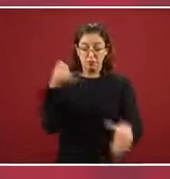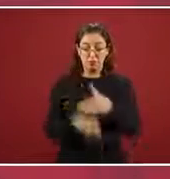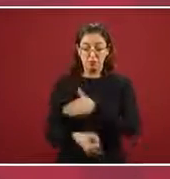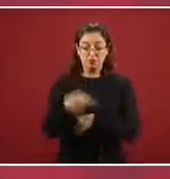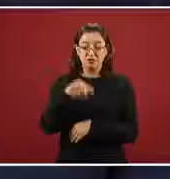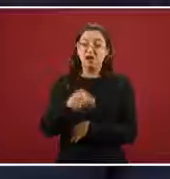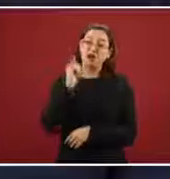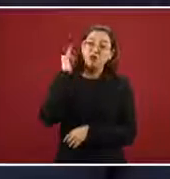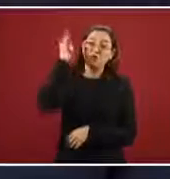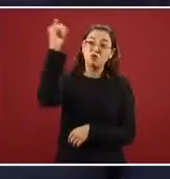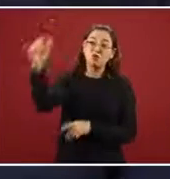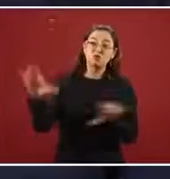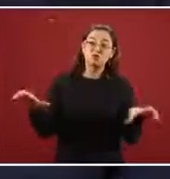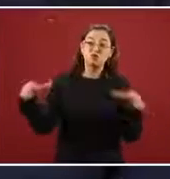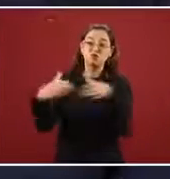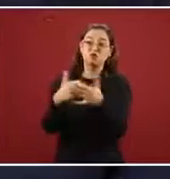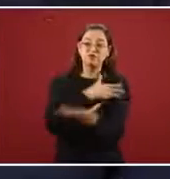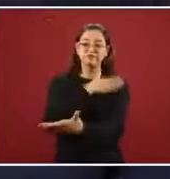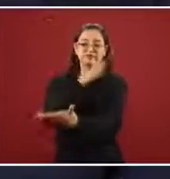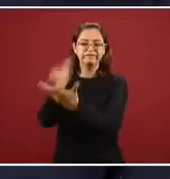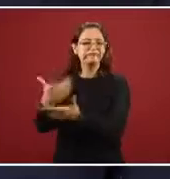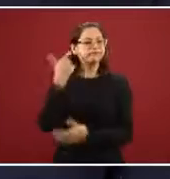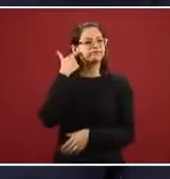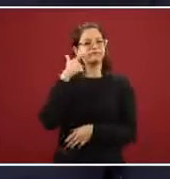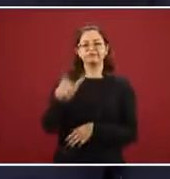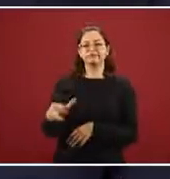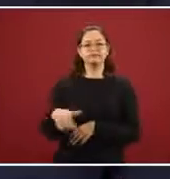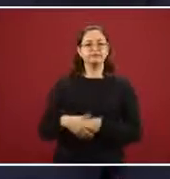a las comunidades más apartadas.